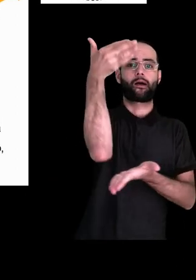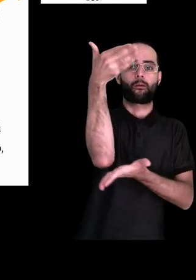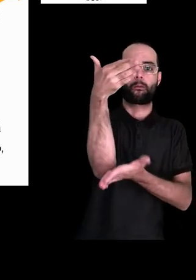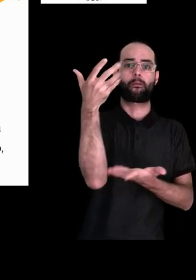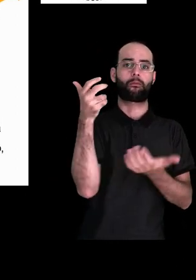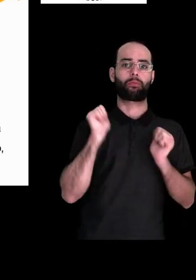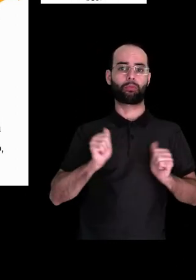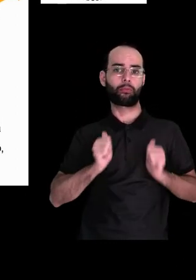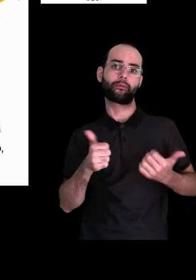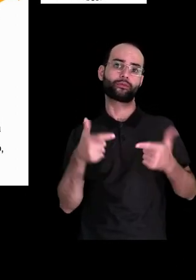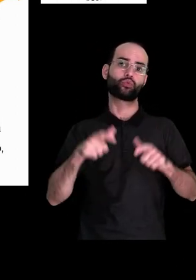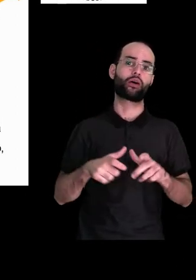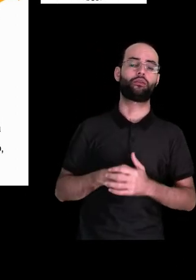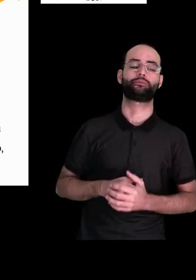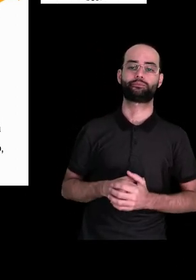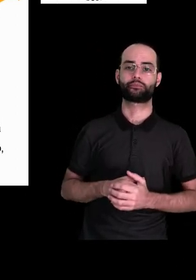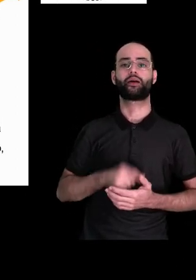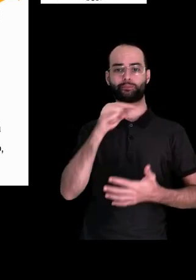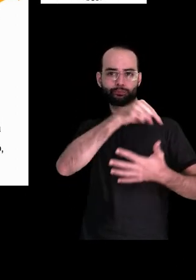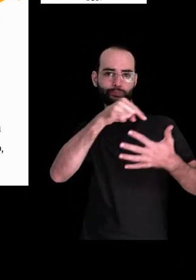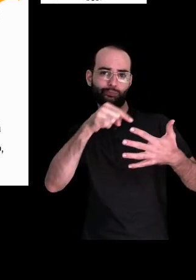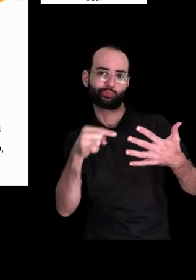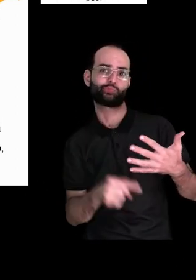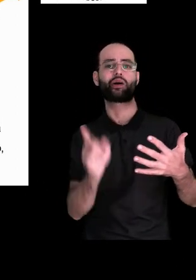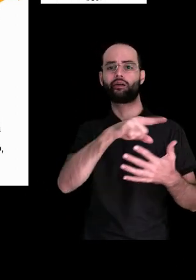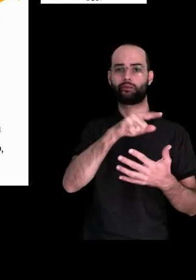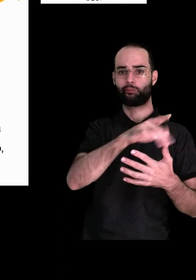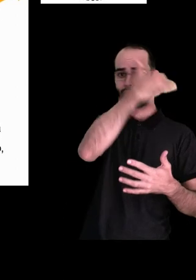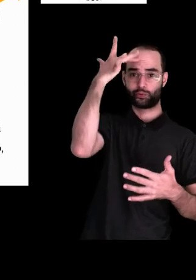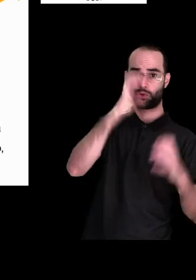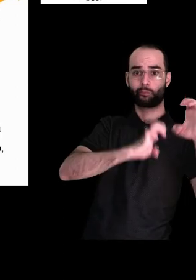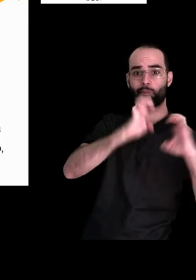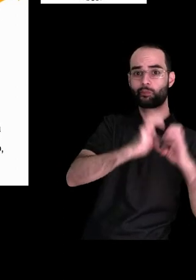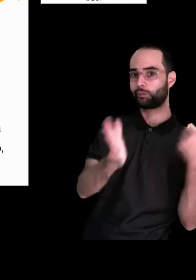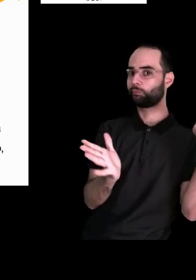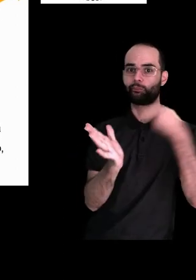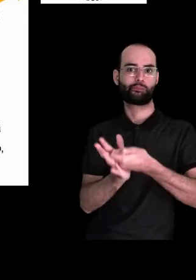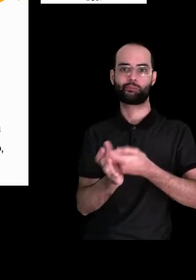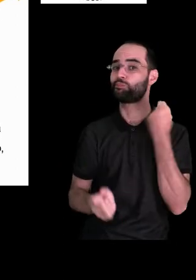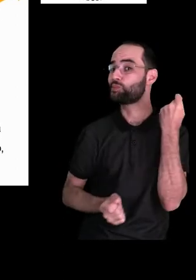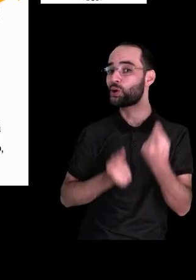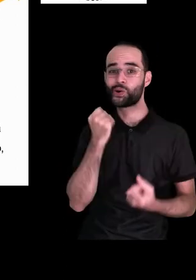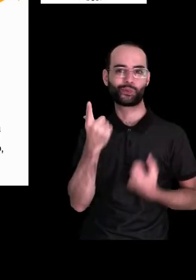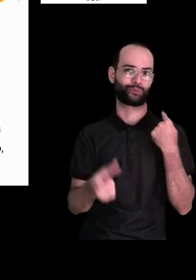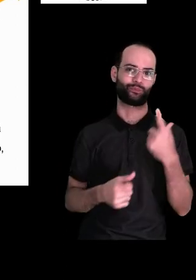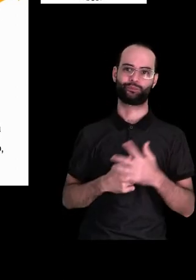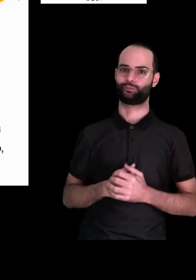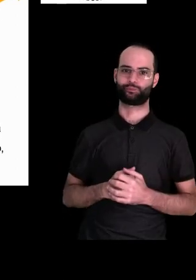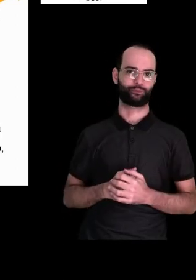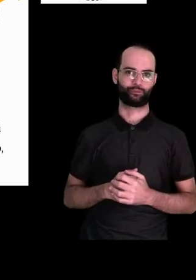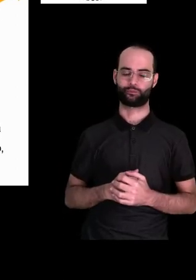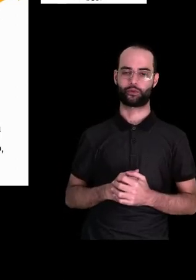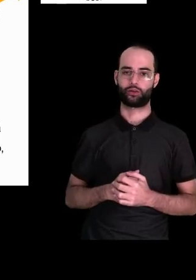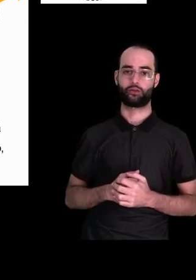transporte o extra para su alojamiento, factores que raramente y si es que sucede pagan los